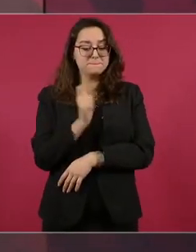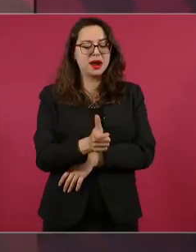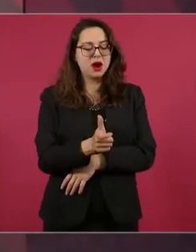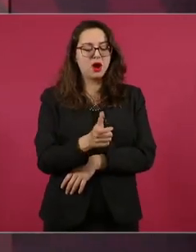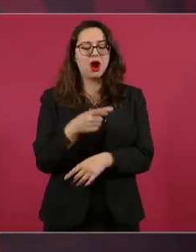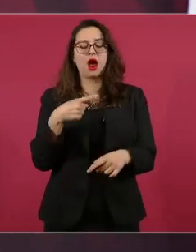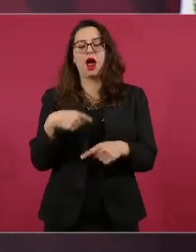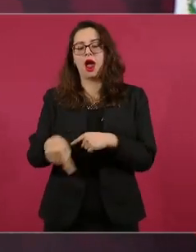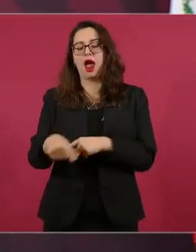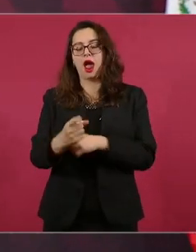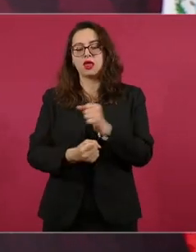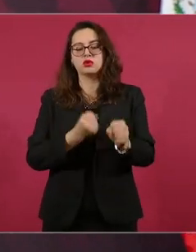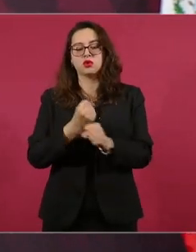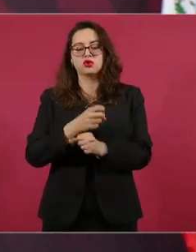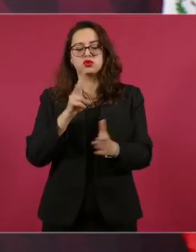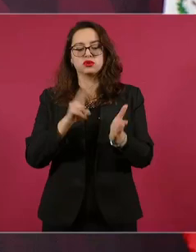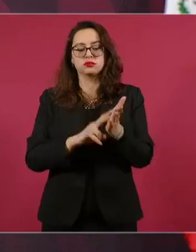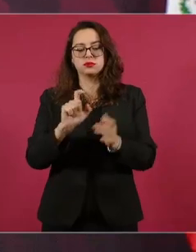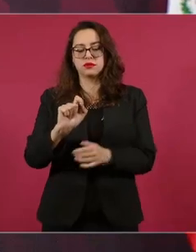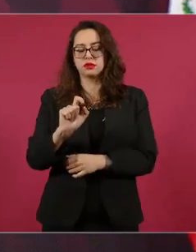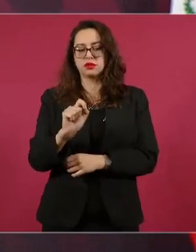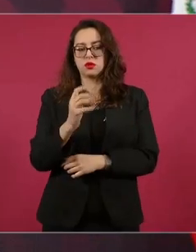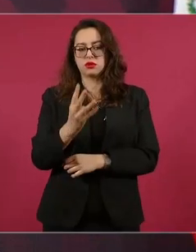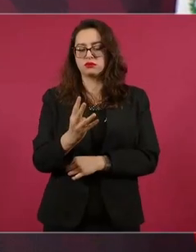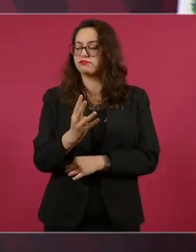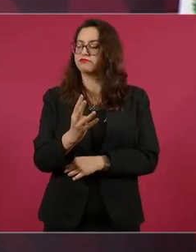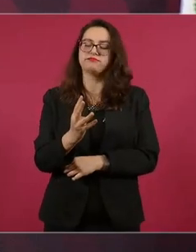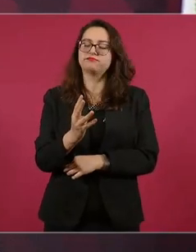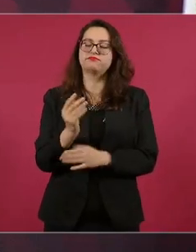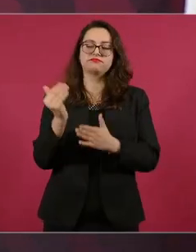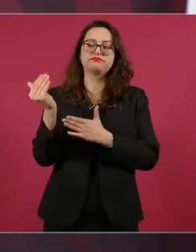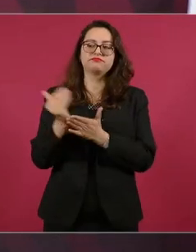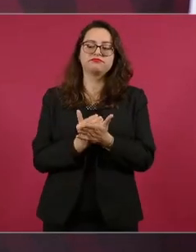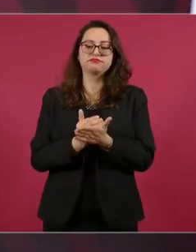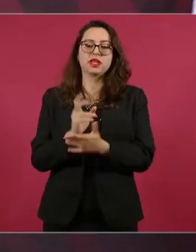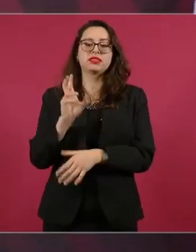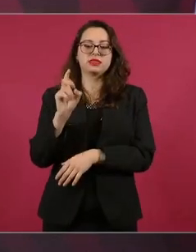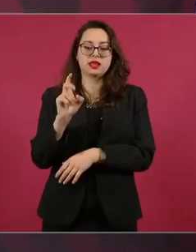solo va a pagar 30% de derechos,